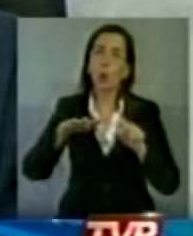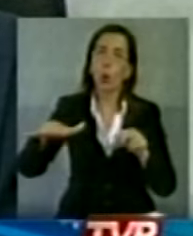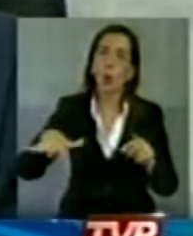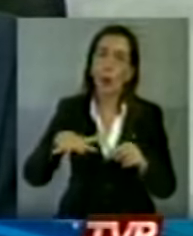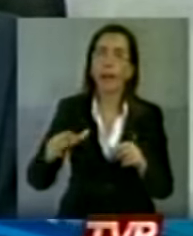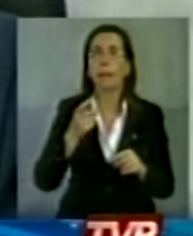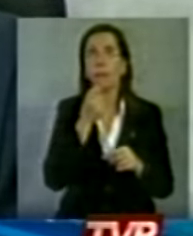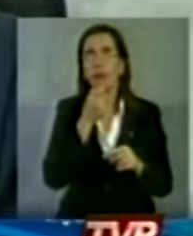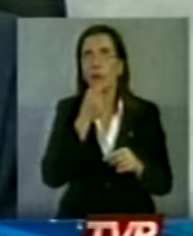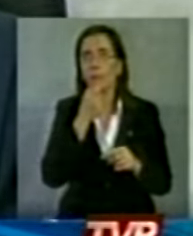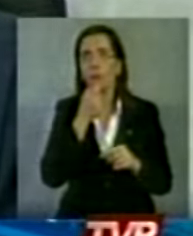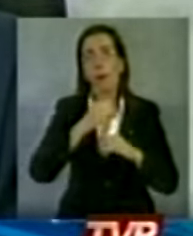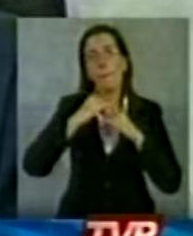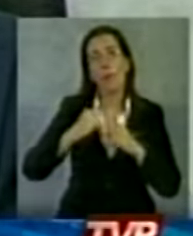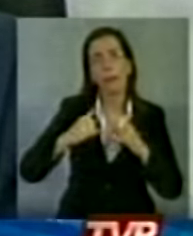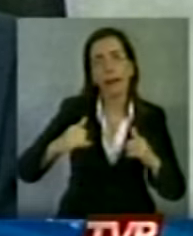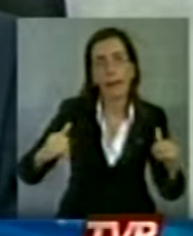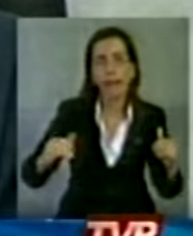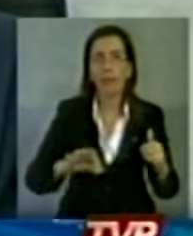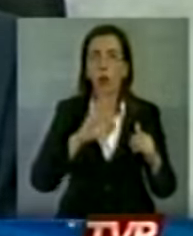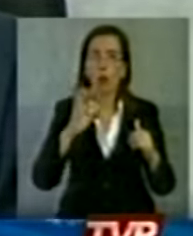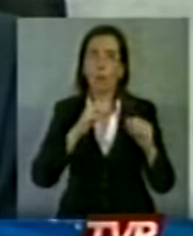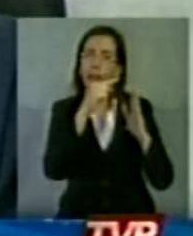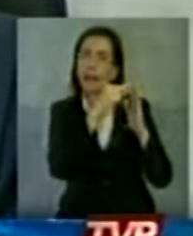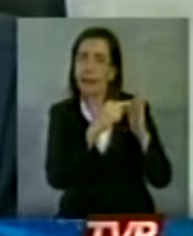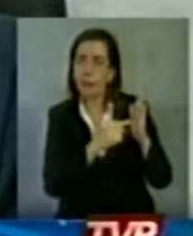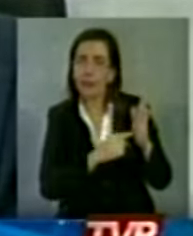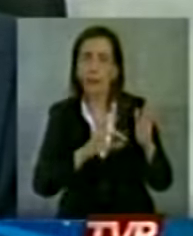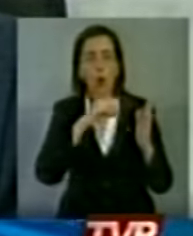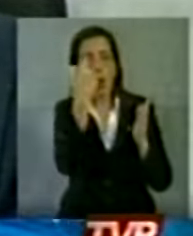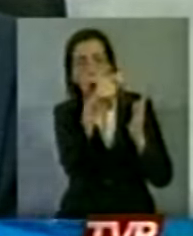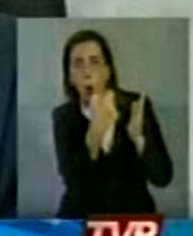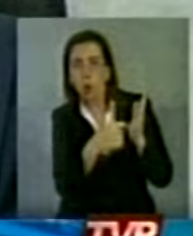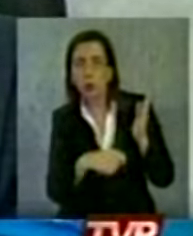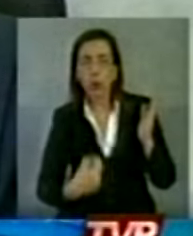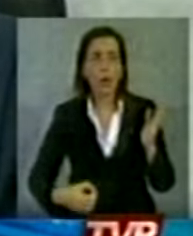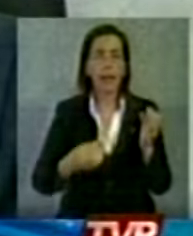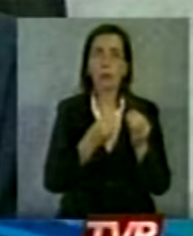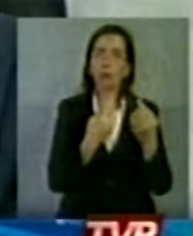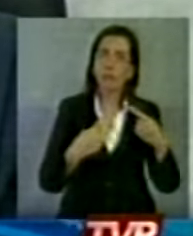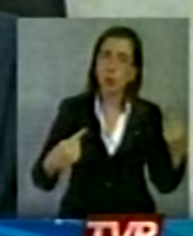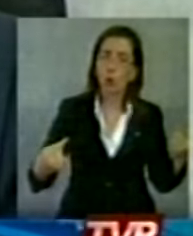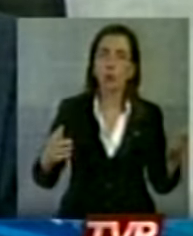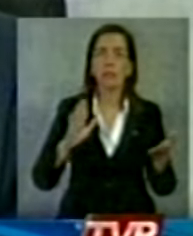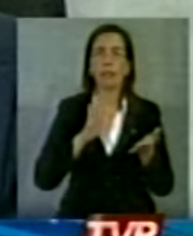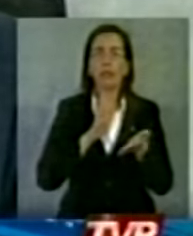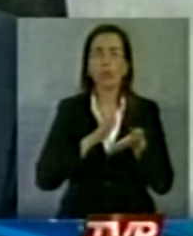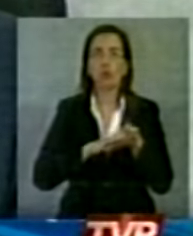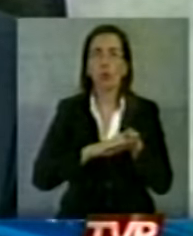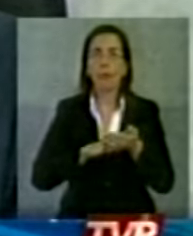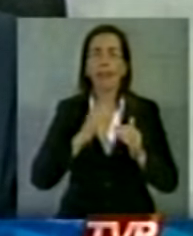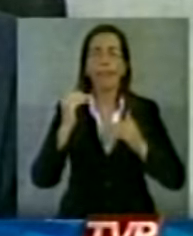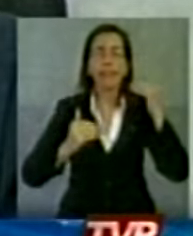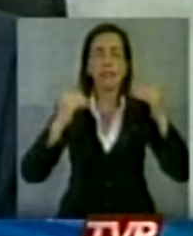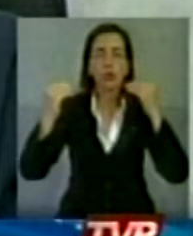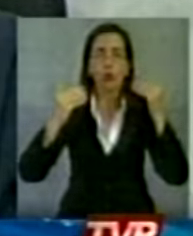que van desde la promoción, la reglamentación o la fiscalización de una variedad de aspectos relacionados con el desarrollo